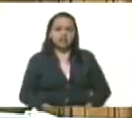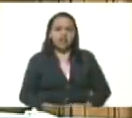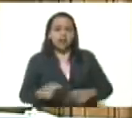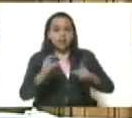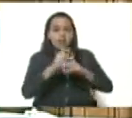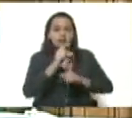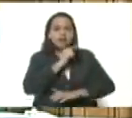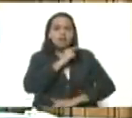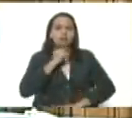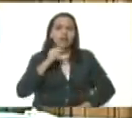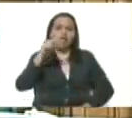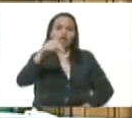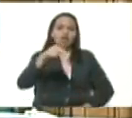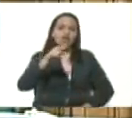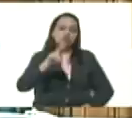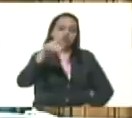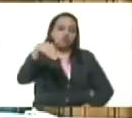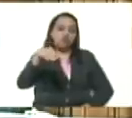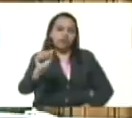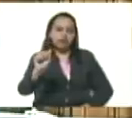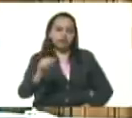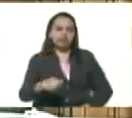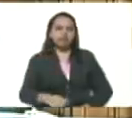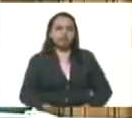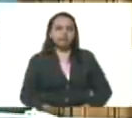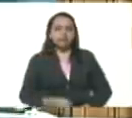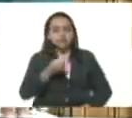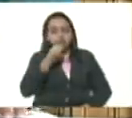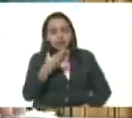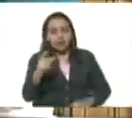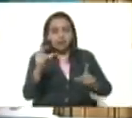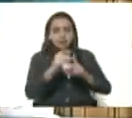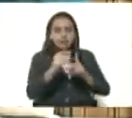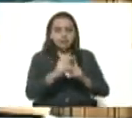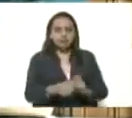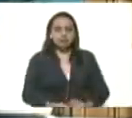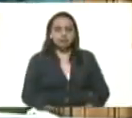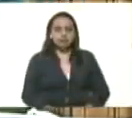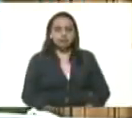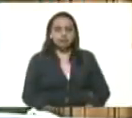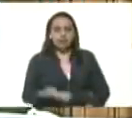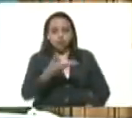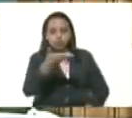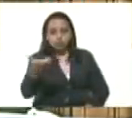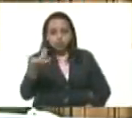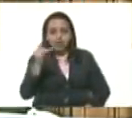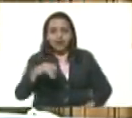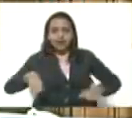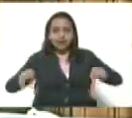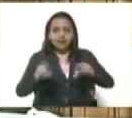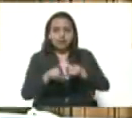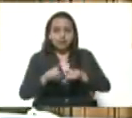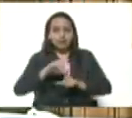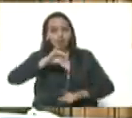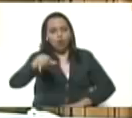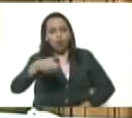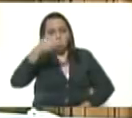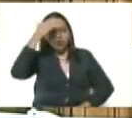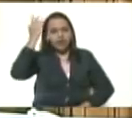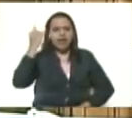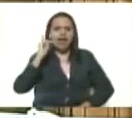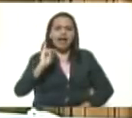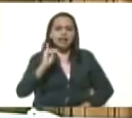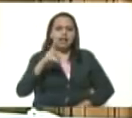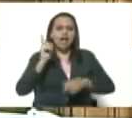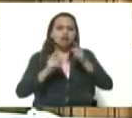Numa. Bueno, Numa, muy bien. Bueno, fíjense ustedes, estamos en esto precisamente. Jorge Rodríguez tiene un